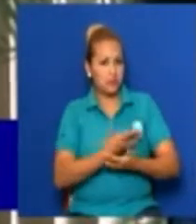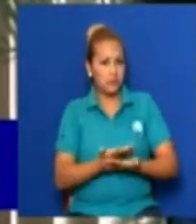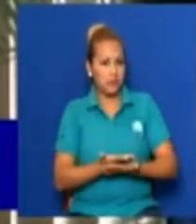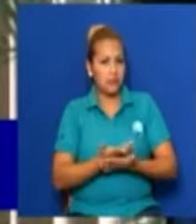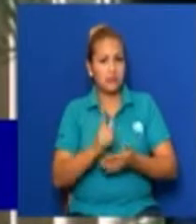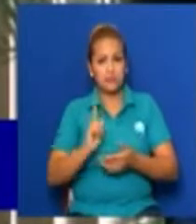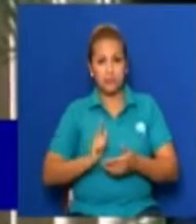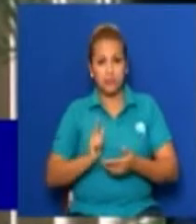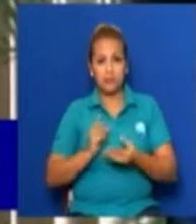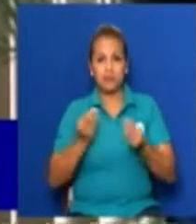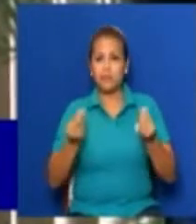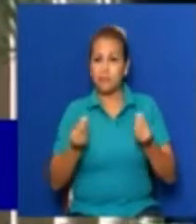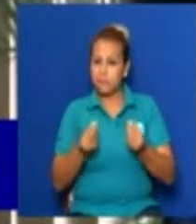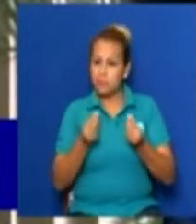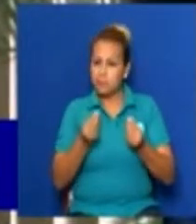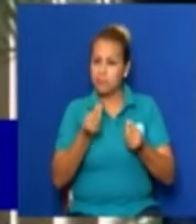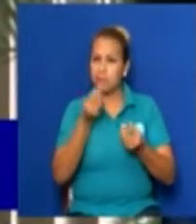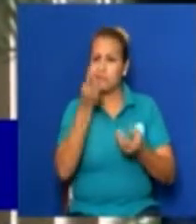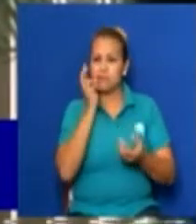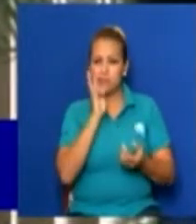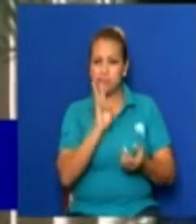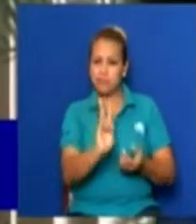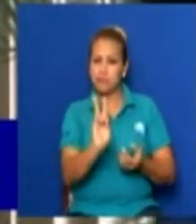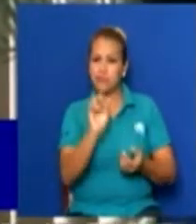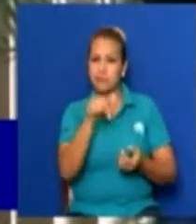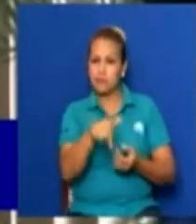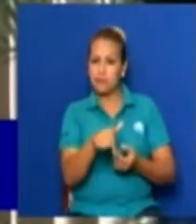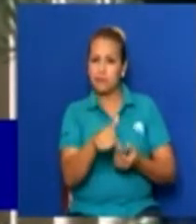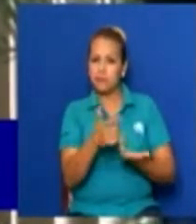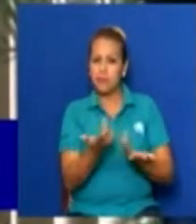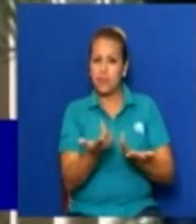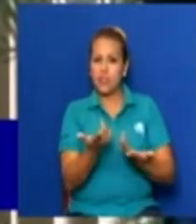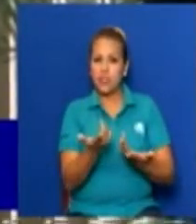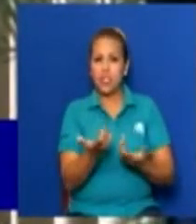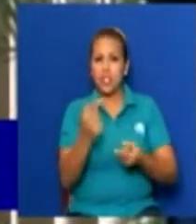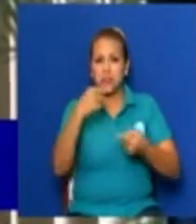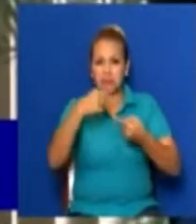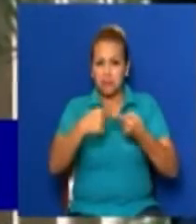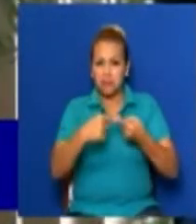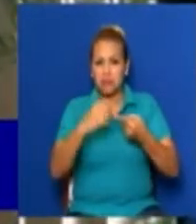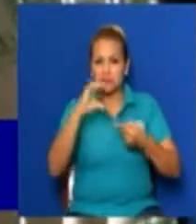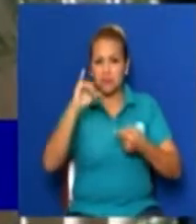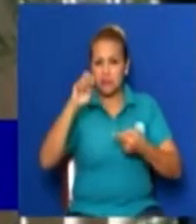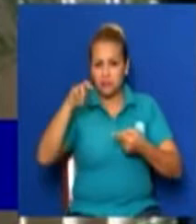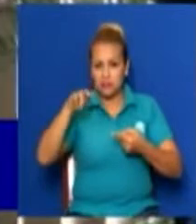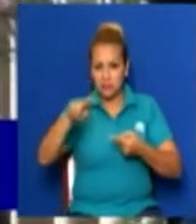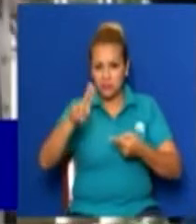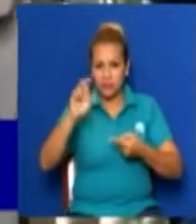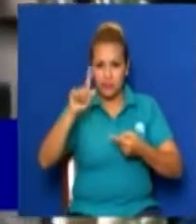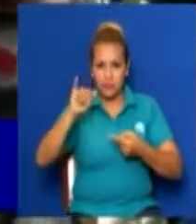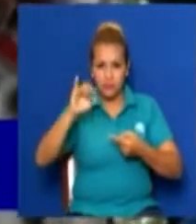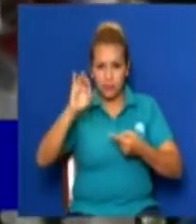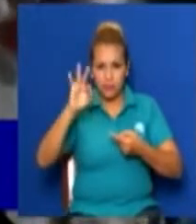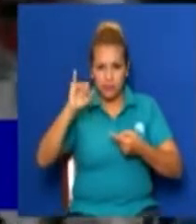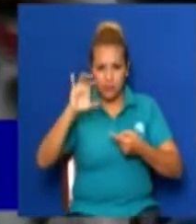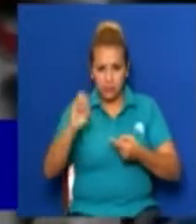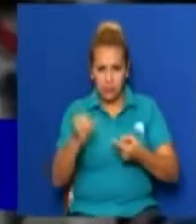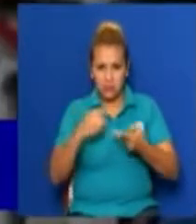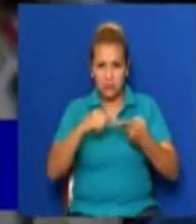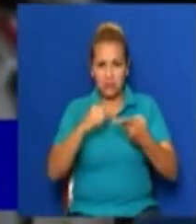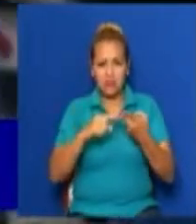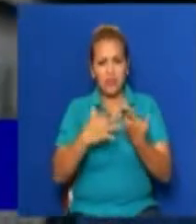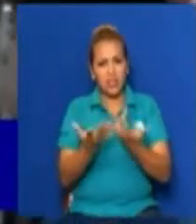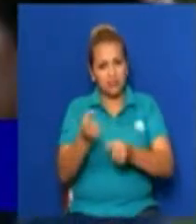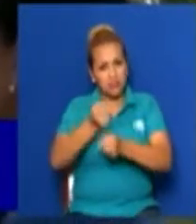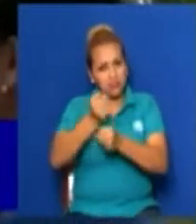tienen también mucho de científico, técnico. Hay que hacer un manejo. Si decimos en